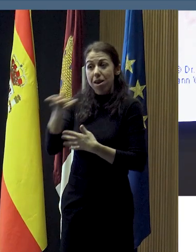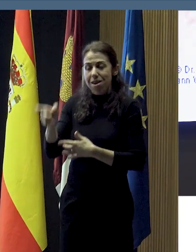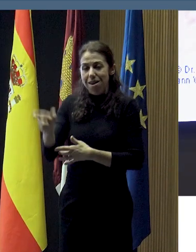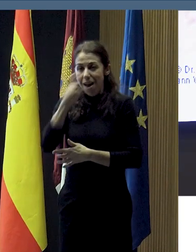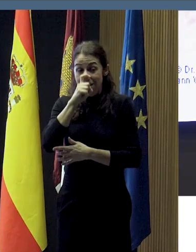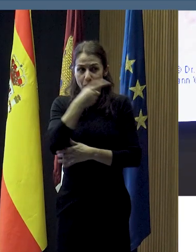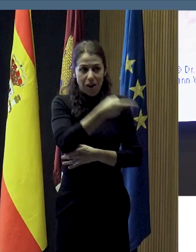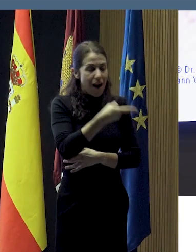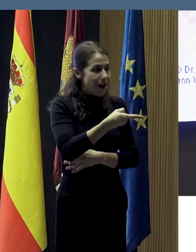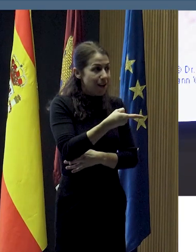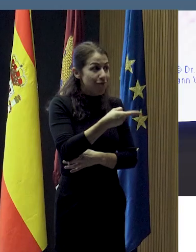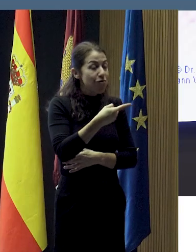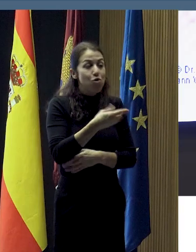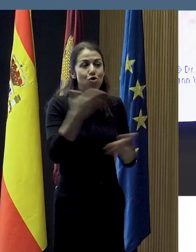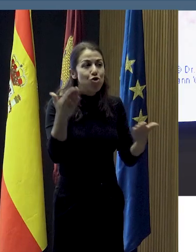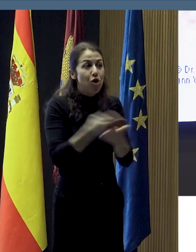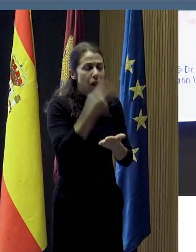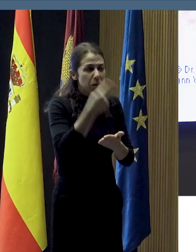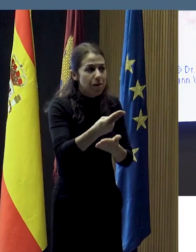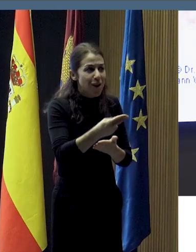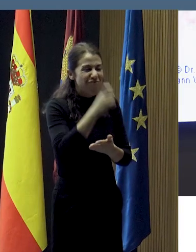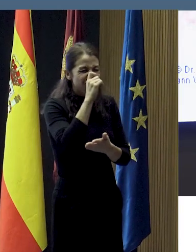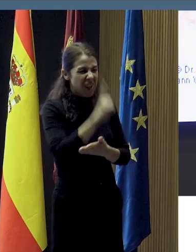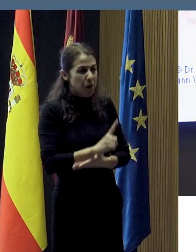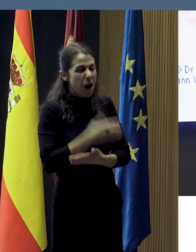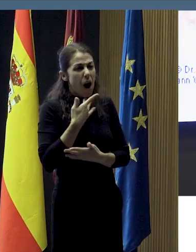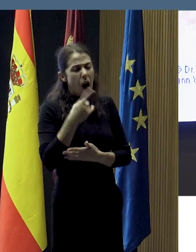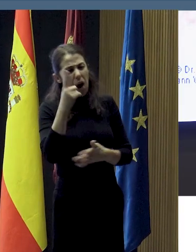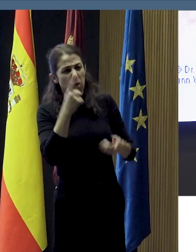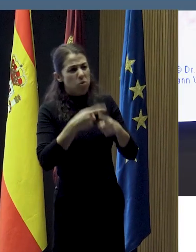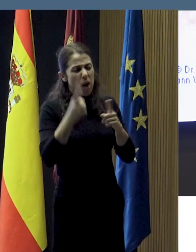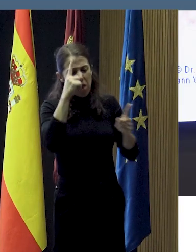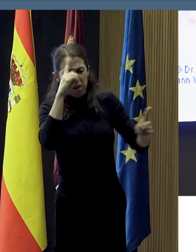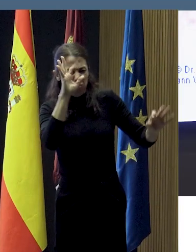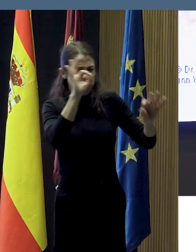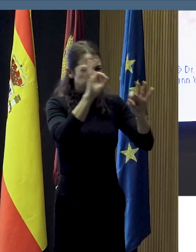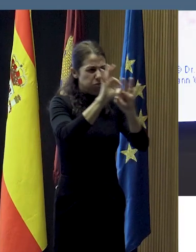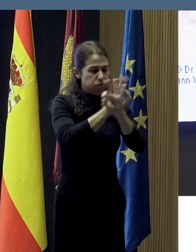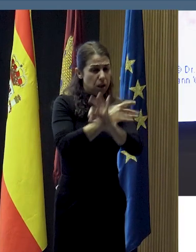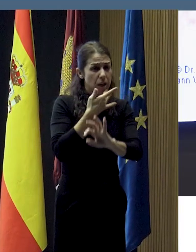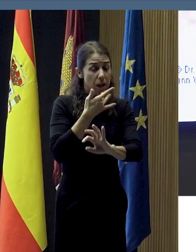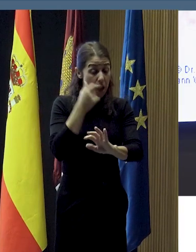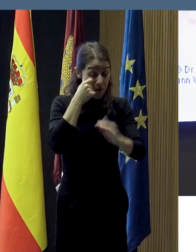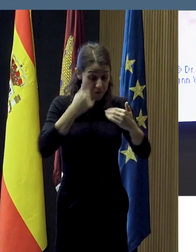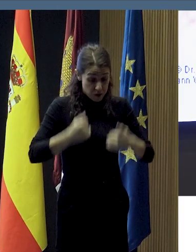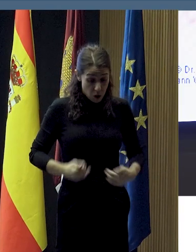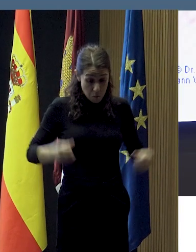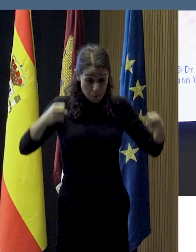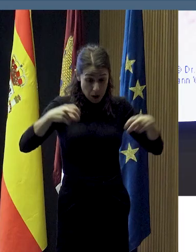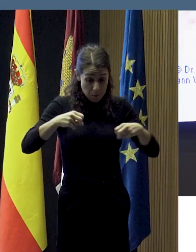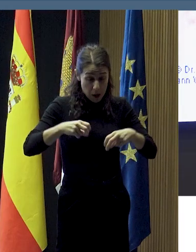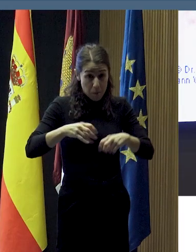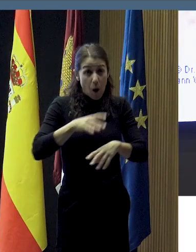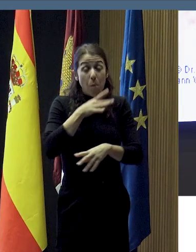persona que entraba todos los días a visitarle. Además, tenía cuadros de confusión y, evidentemente, ese deterioro físico viene